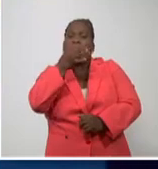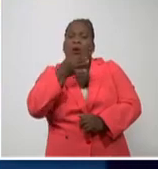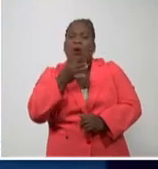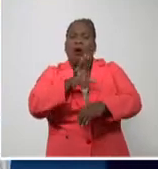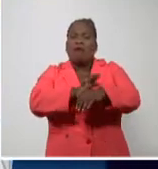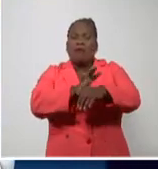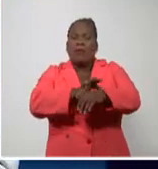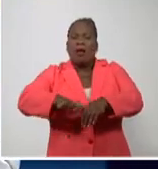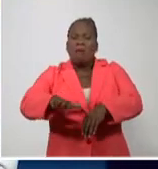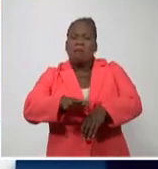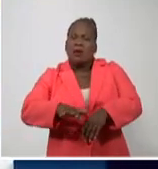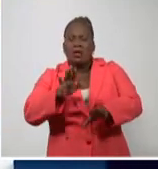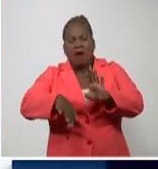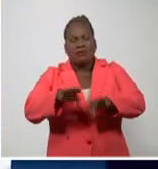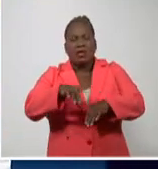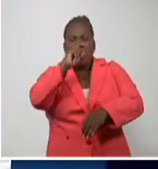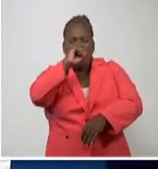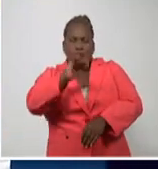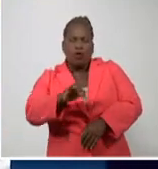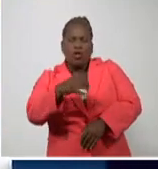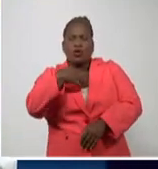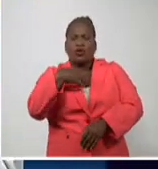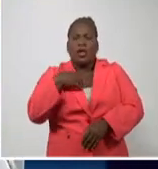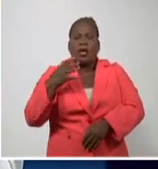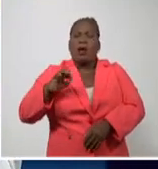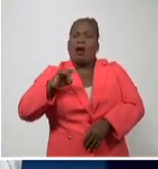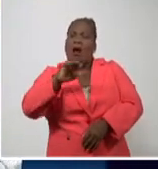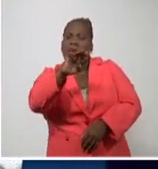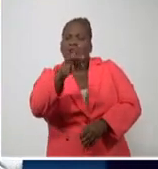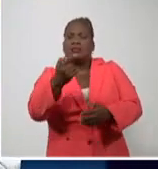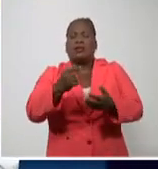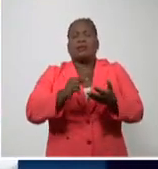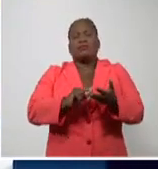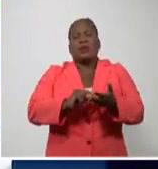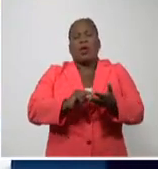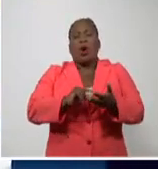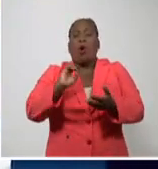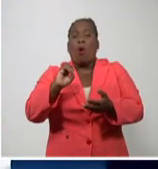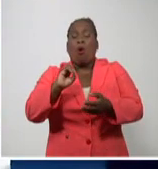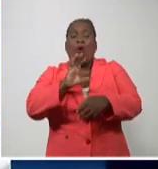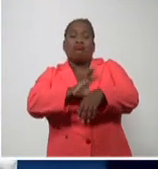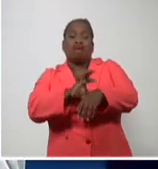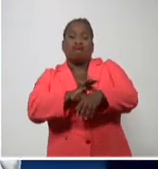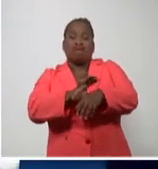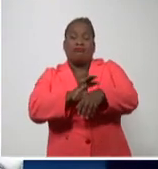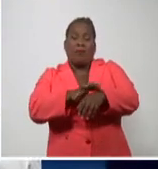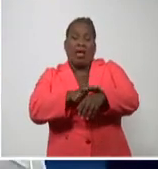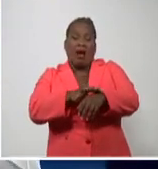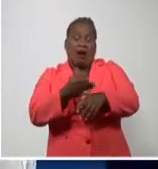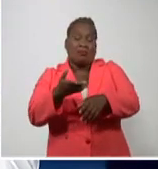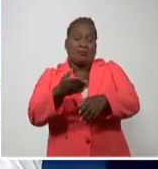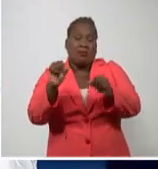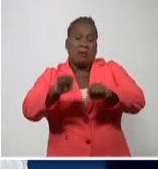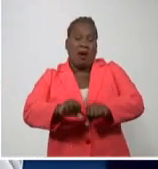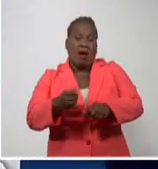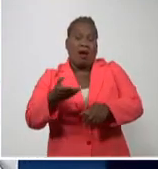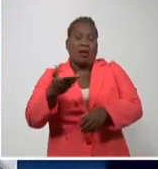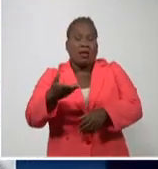una enfermedad, a veces es una enfermedad oncológica o una enfermedad crónica determinada, conocido,